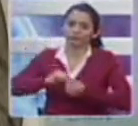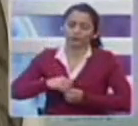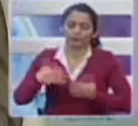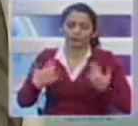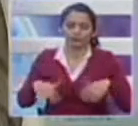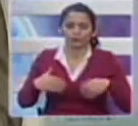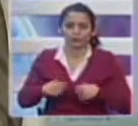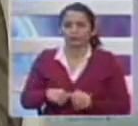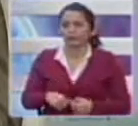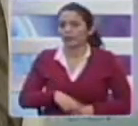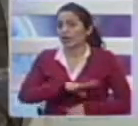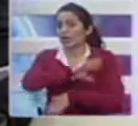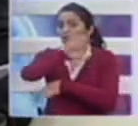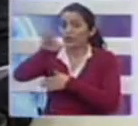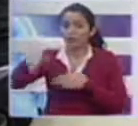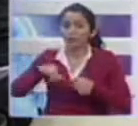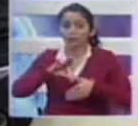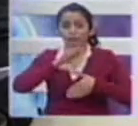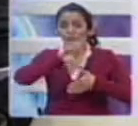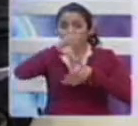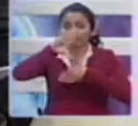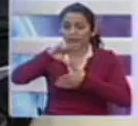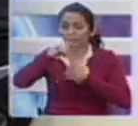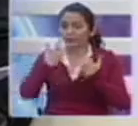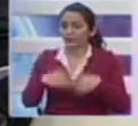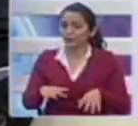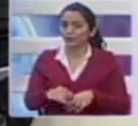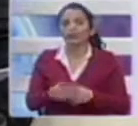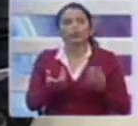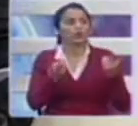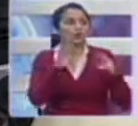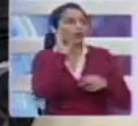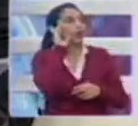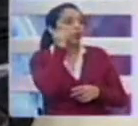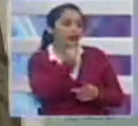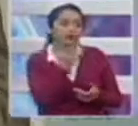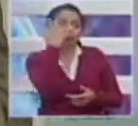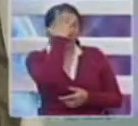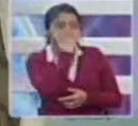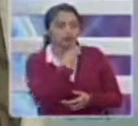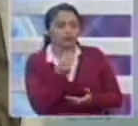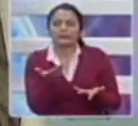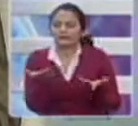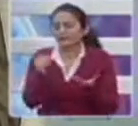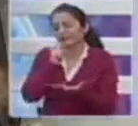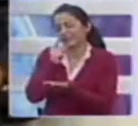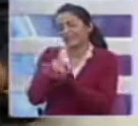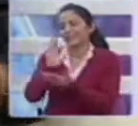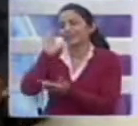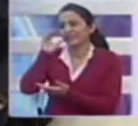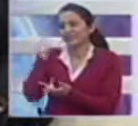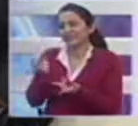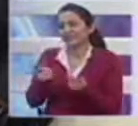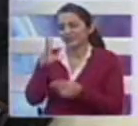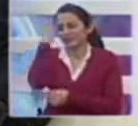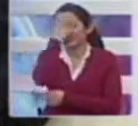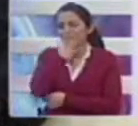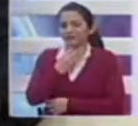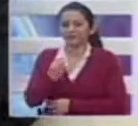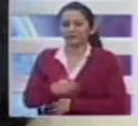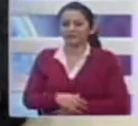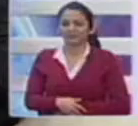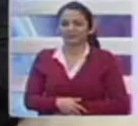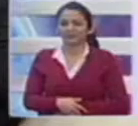continente. Y en Cuenca también hay. Y en Cuenca también es bellísimo, ¿no? Hay que reconocerlo también, claro que sí. Muy bien, gracias a Patricio